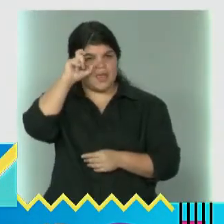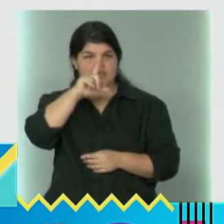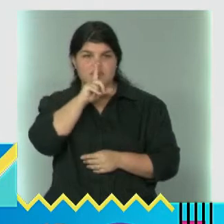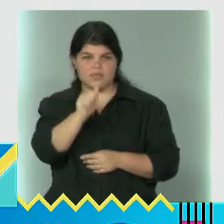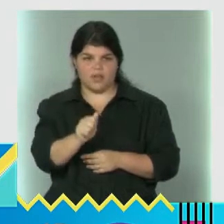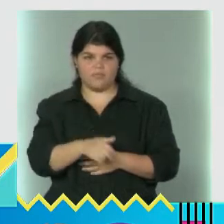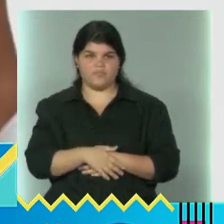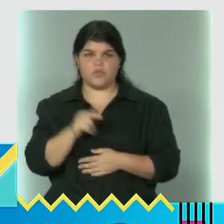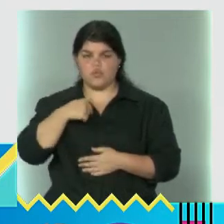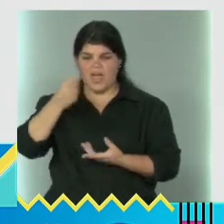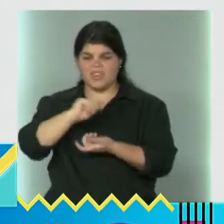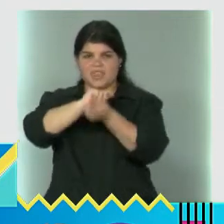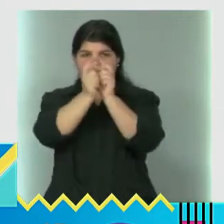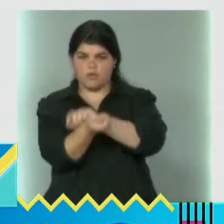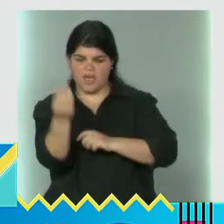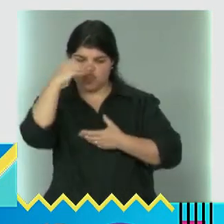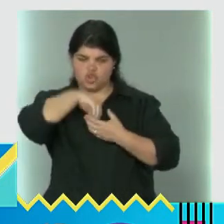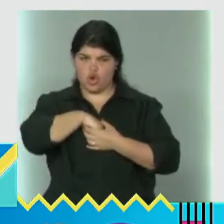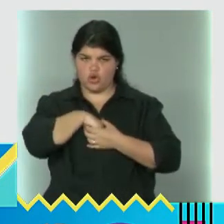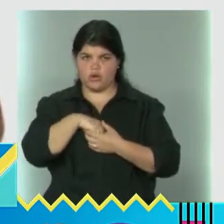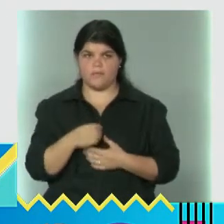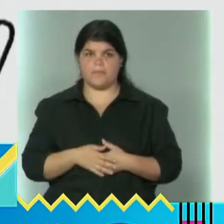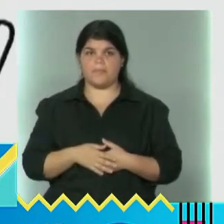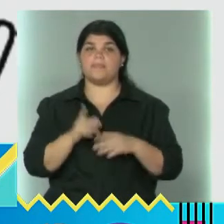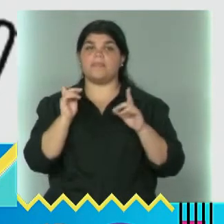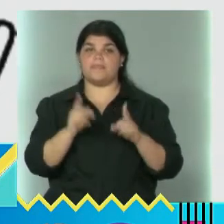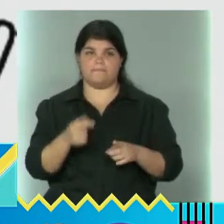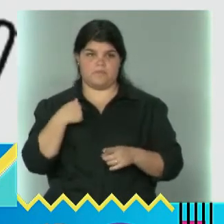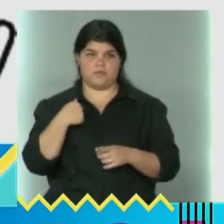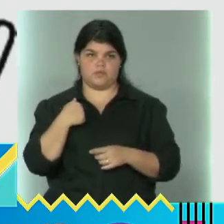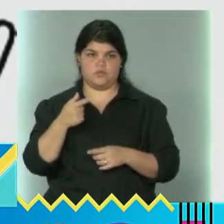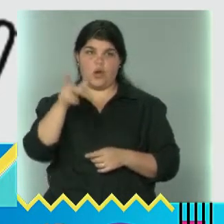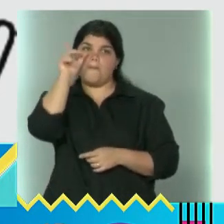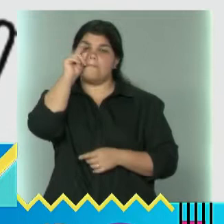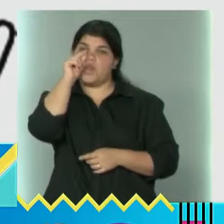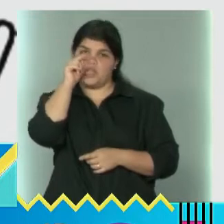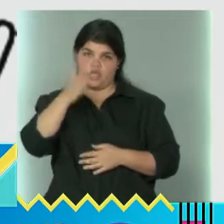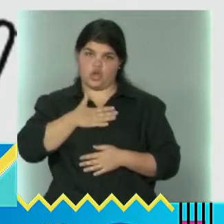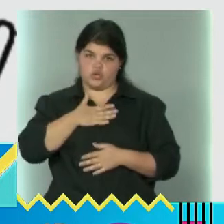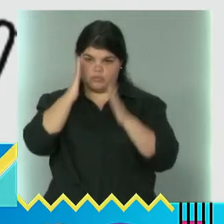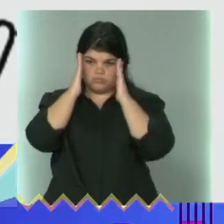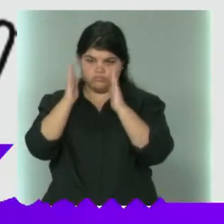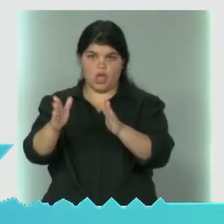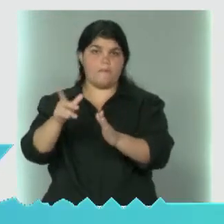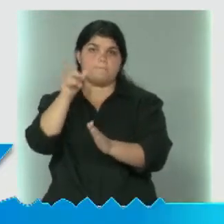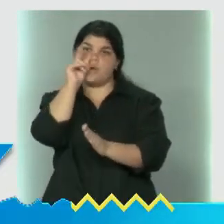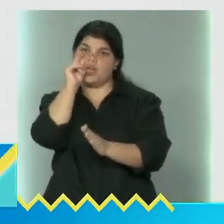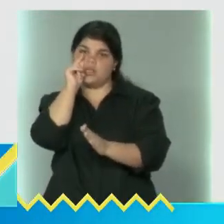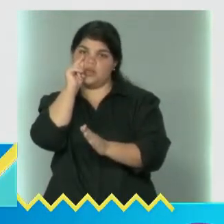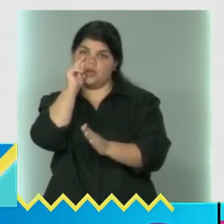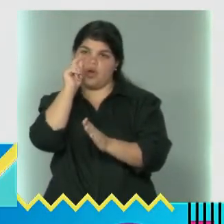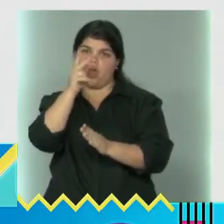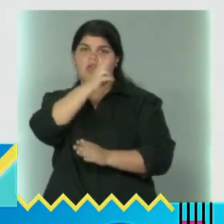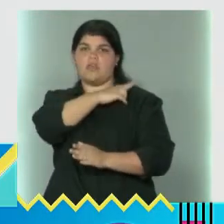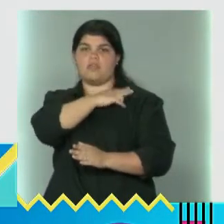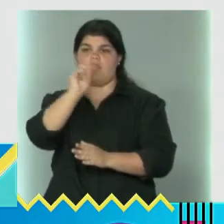me voy a permitir algo. Yo hago coaching de alta dirección y de políticos, fundamentalmente, ¿no? Bien. Y muchas veces los